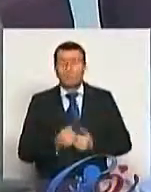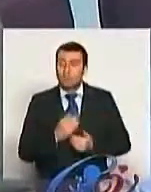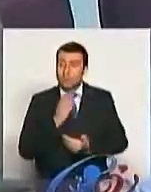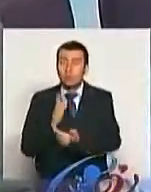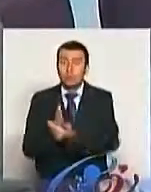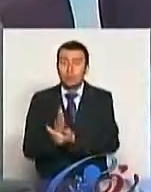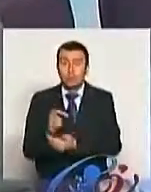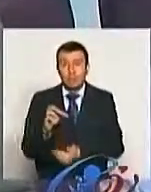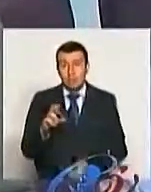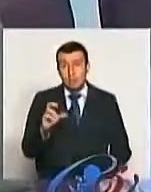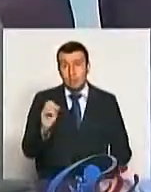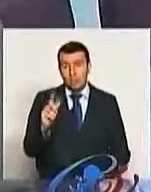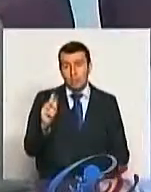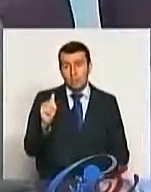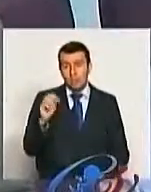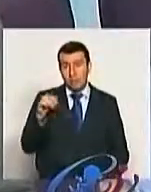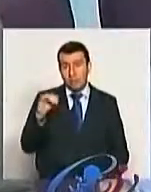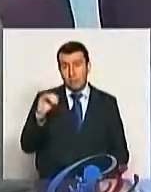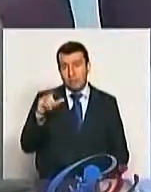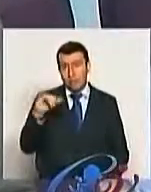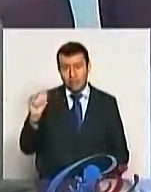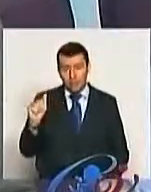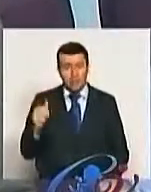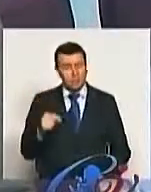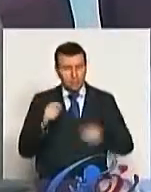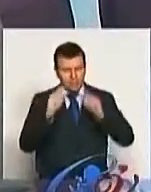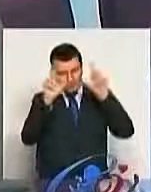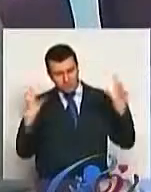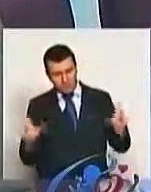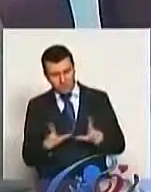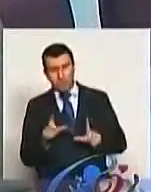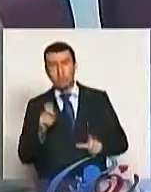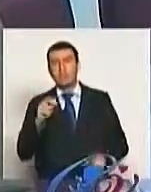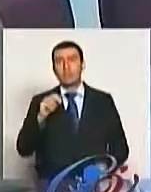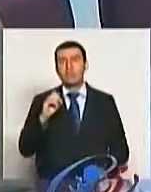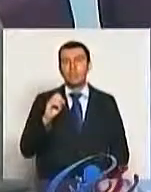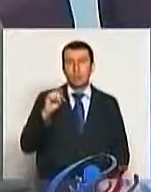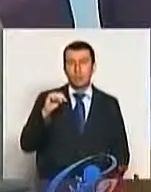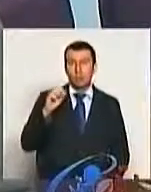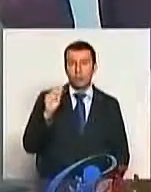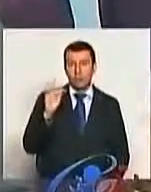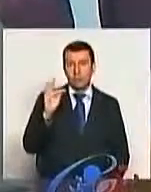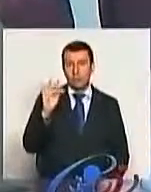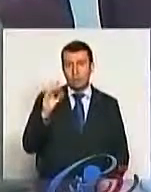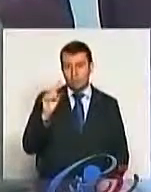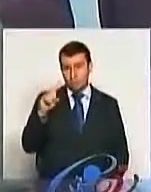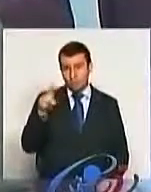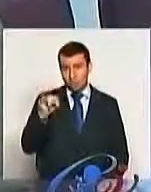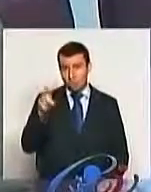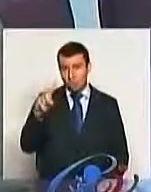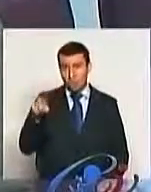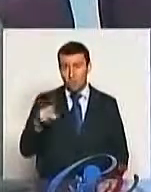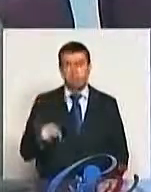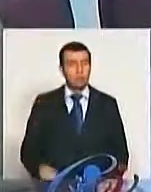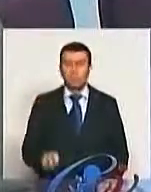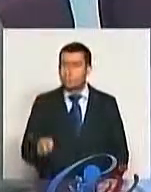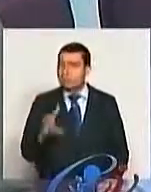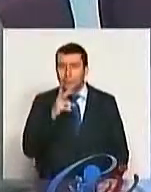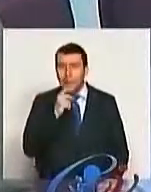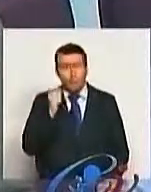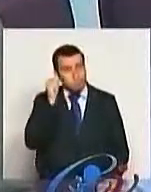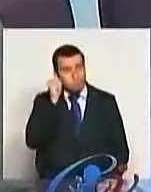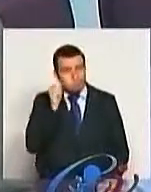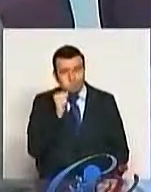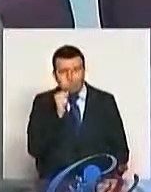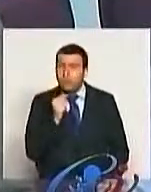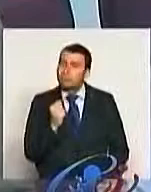de miomatosis, pues, oiga. Sí. Sigue, adelante. Y no ha podido tener familia.